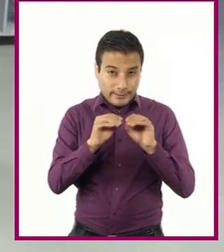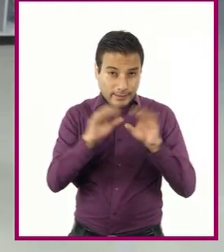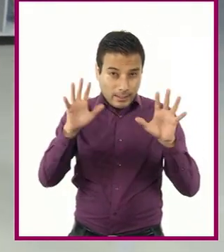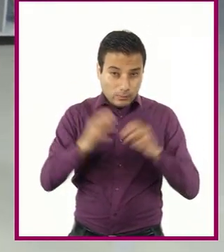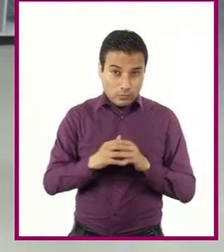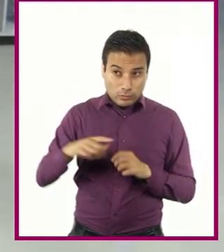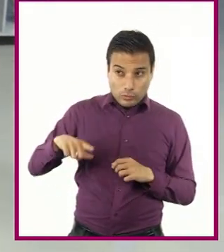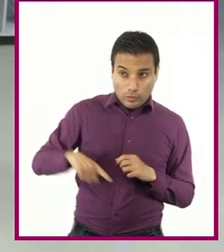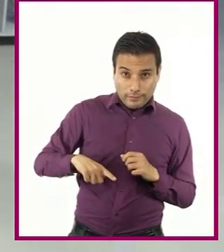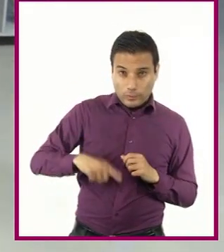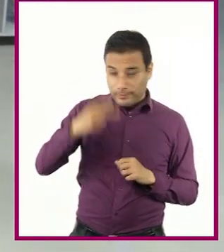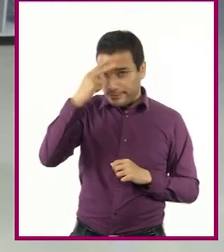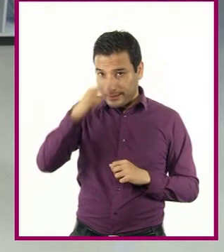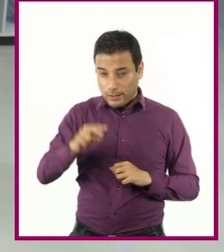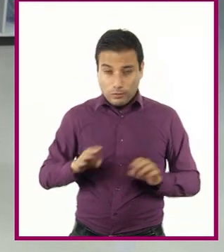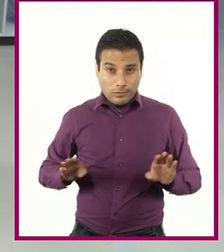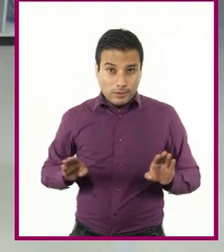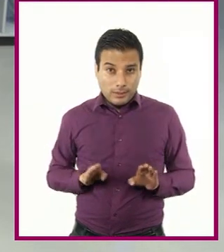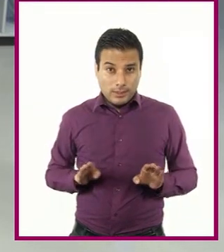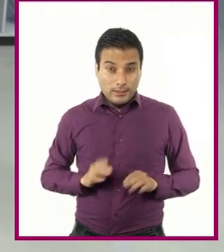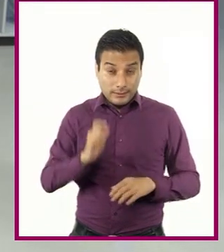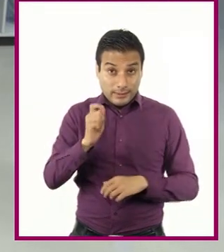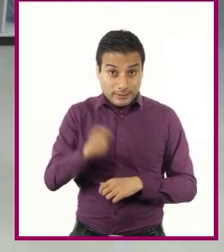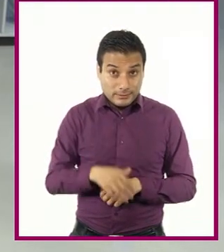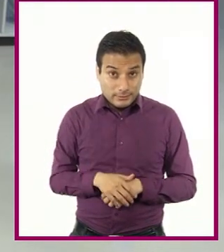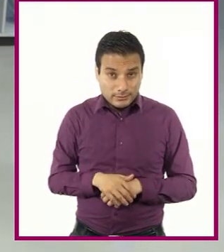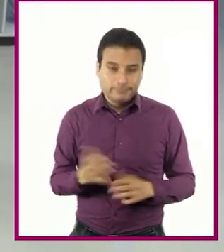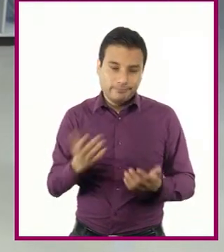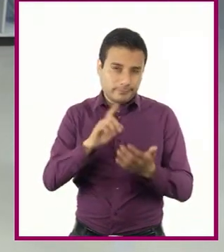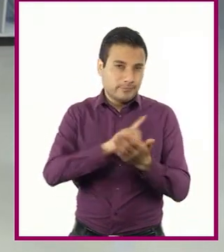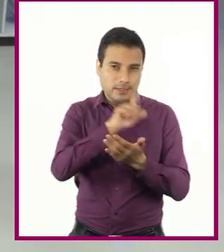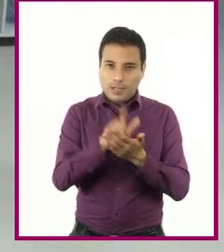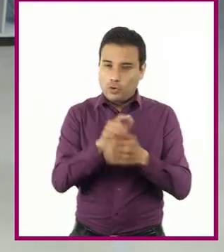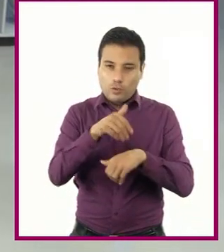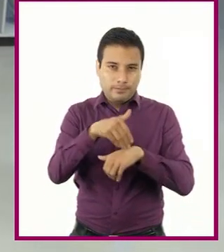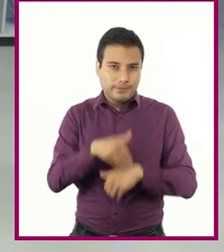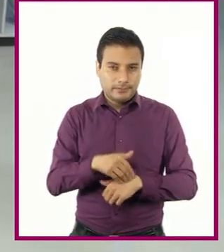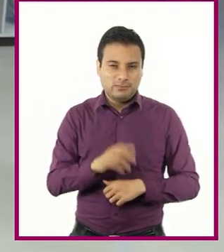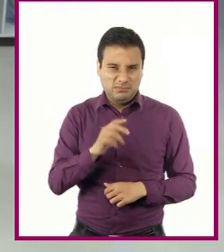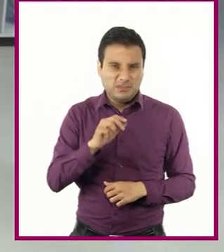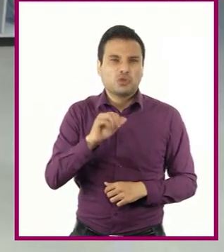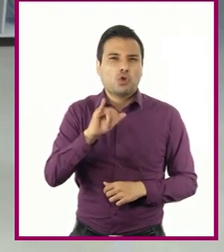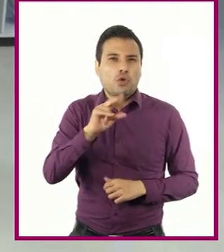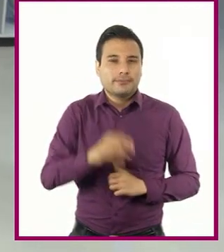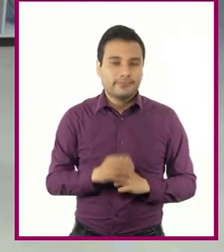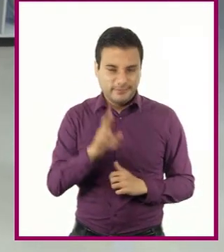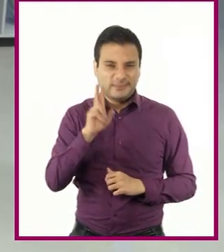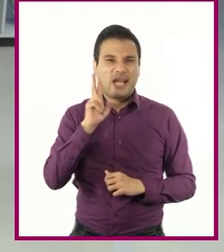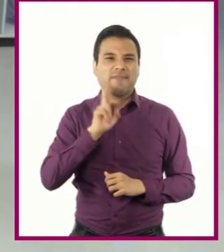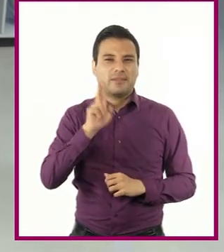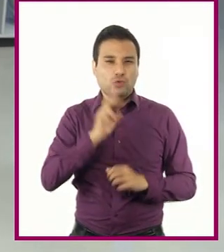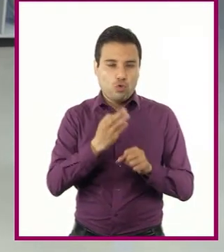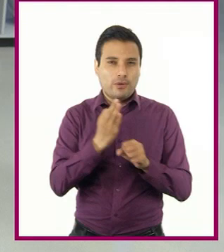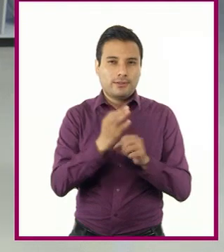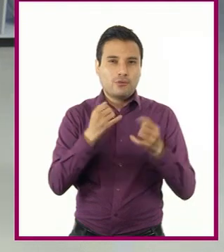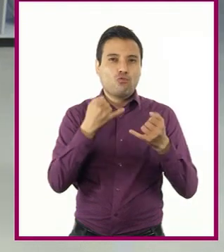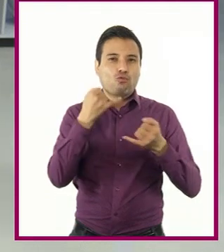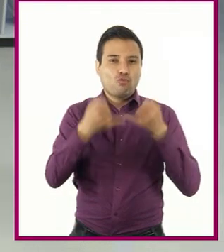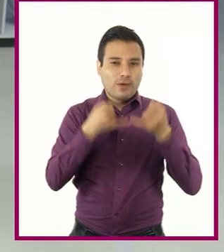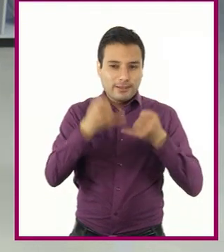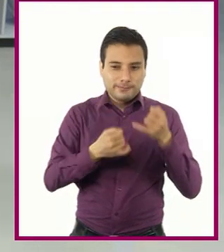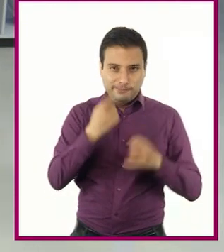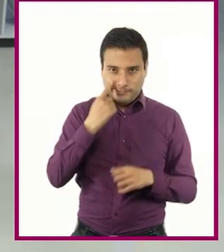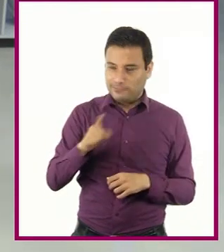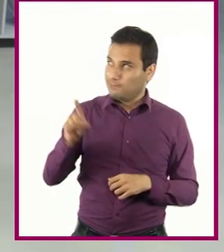Estado mexicano y si este es un Estado de derecho. Comprobémoslo. Juguemos un rato. En esta mesa